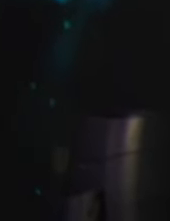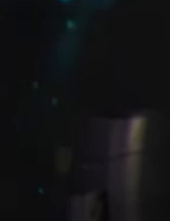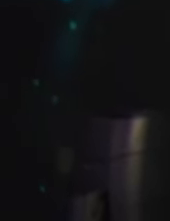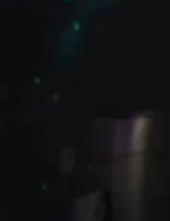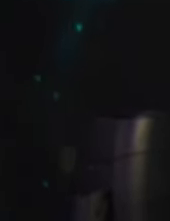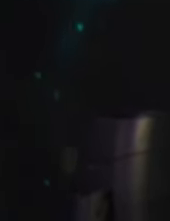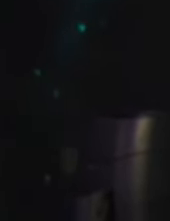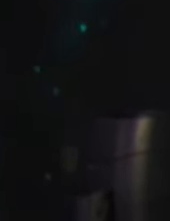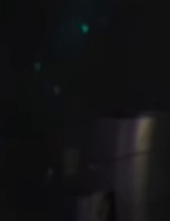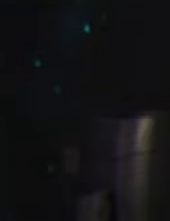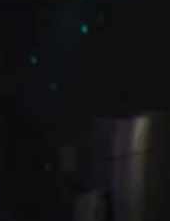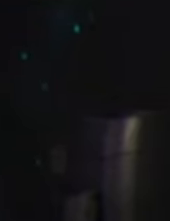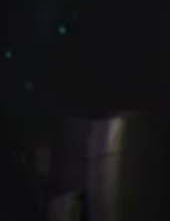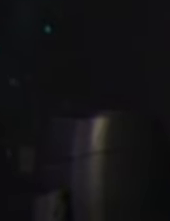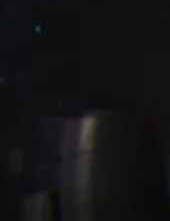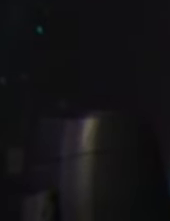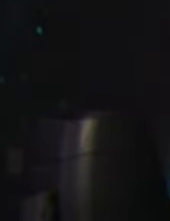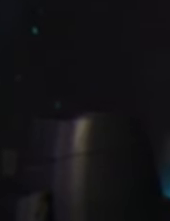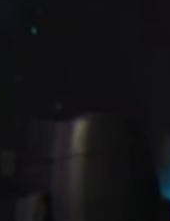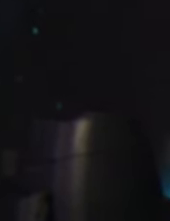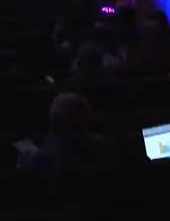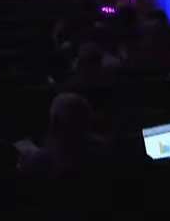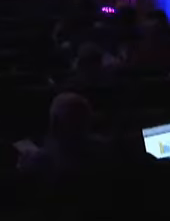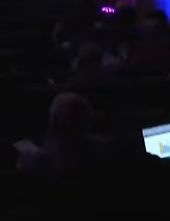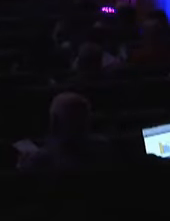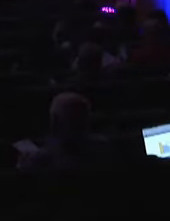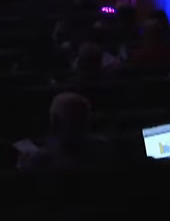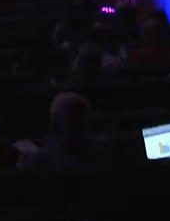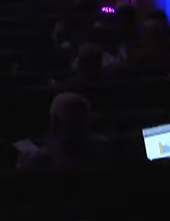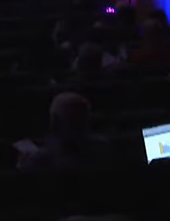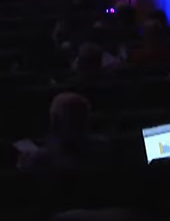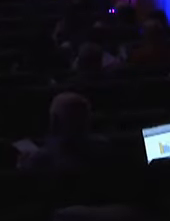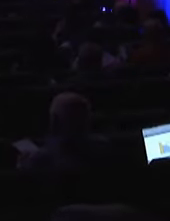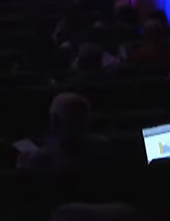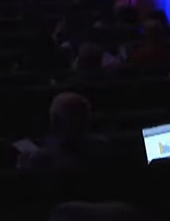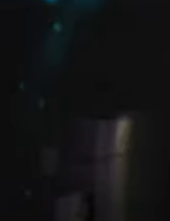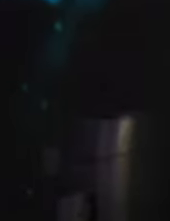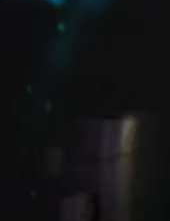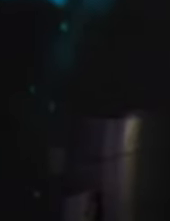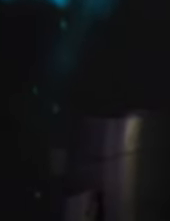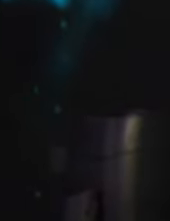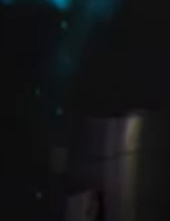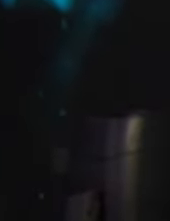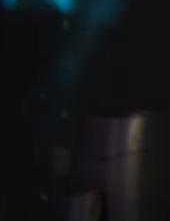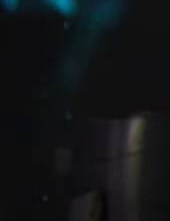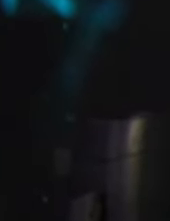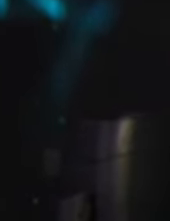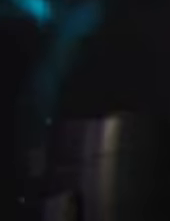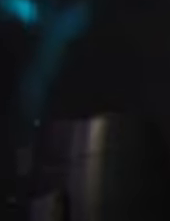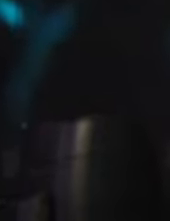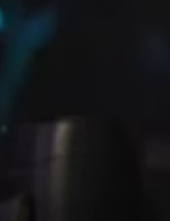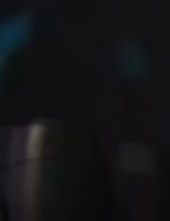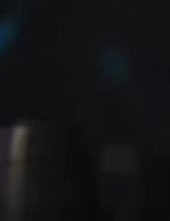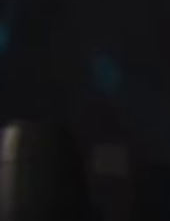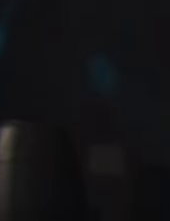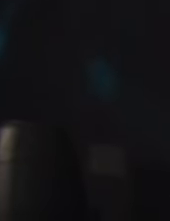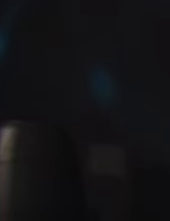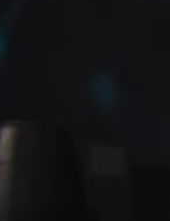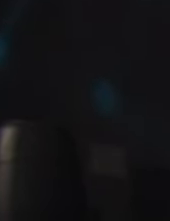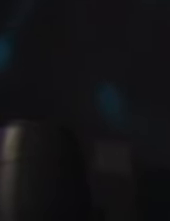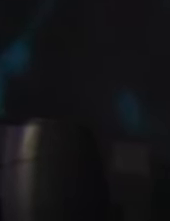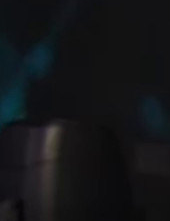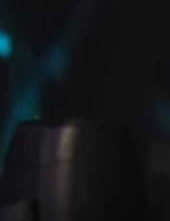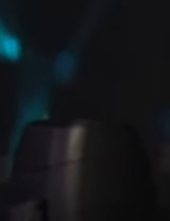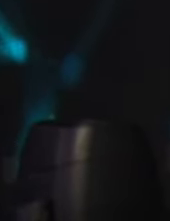el lío Messi para Los Amantes del fútbol pero en el mundo de la Inteligencia artificial Ah antes de comenzar de manera oficial